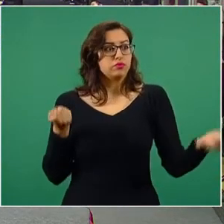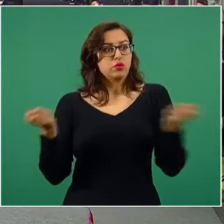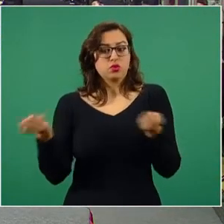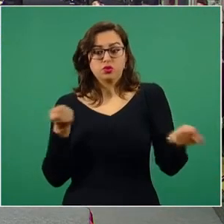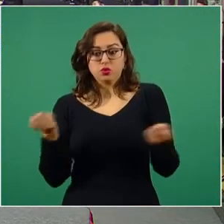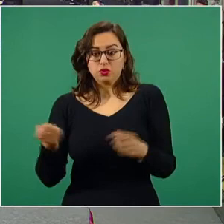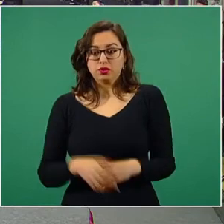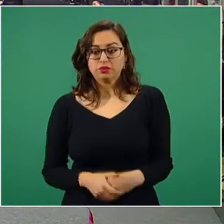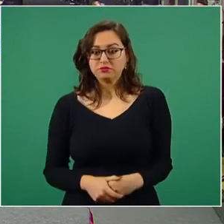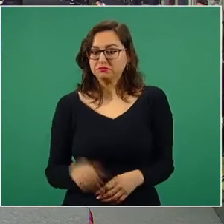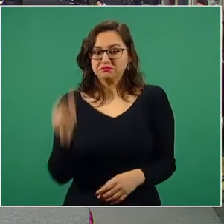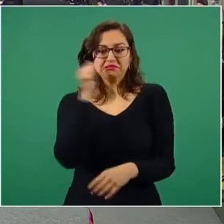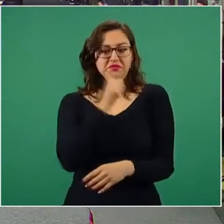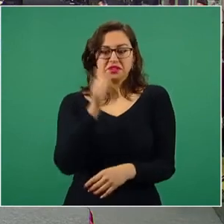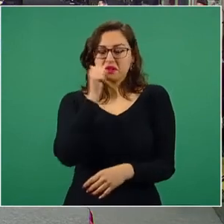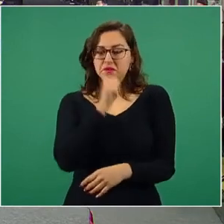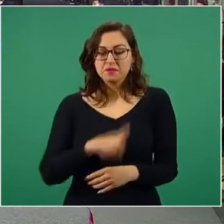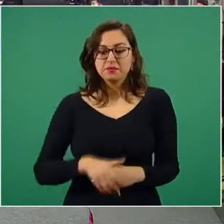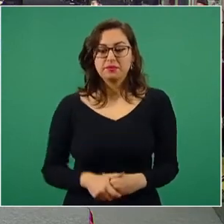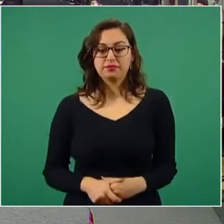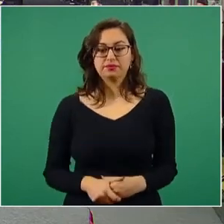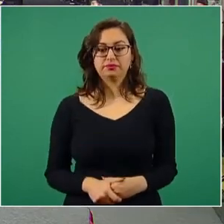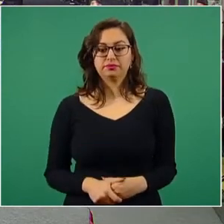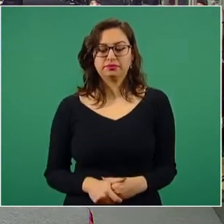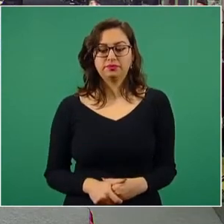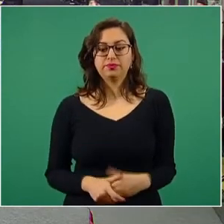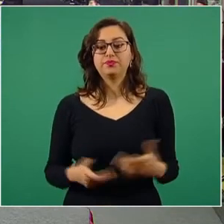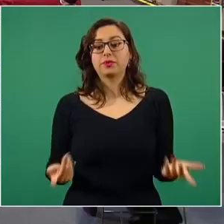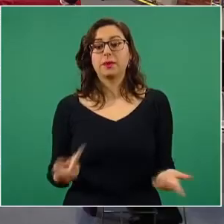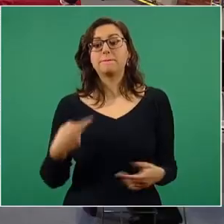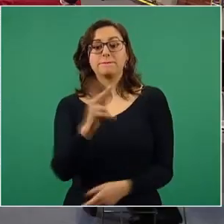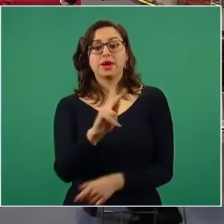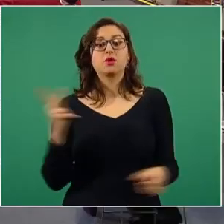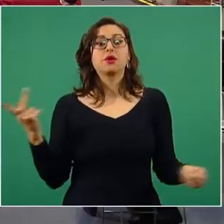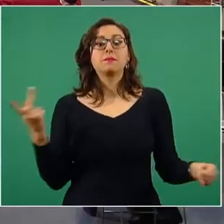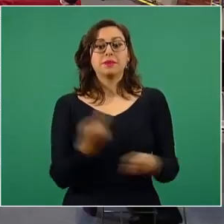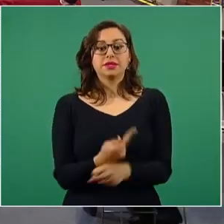Entonces, como no se usaba el palacio,